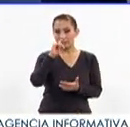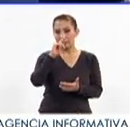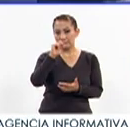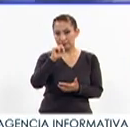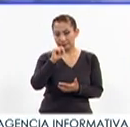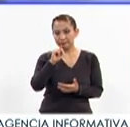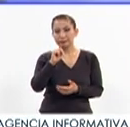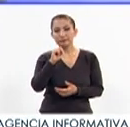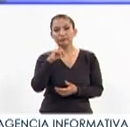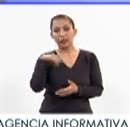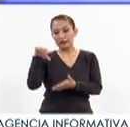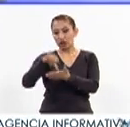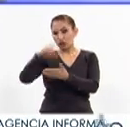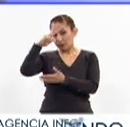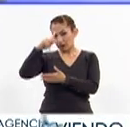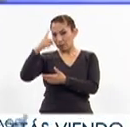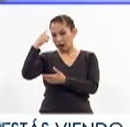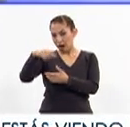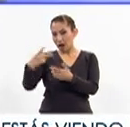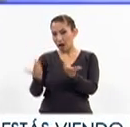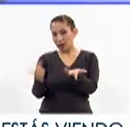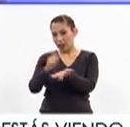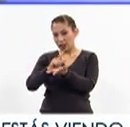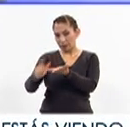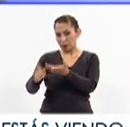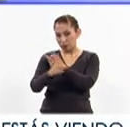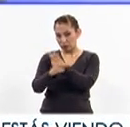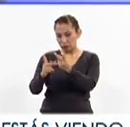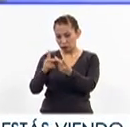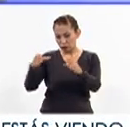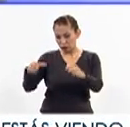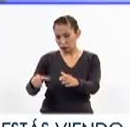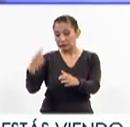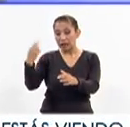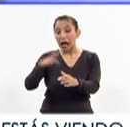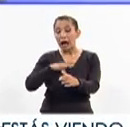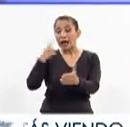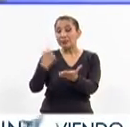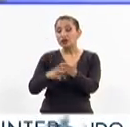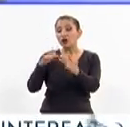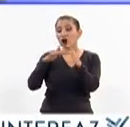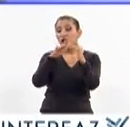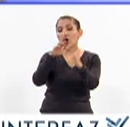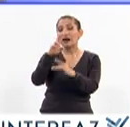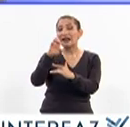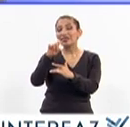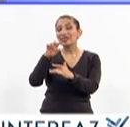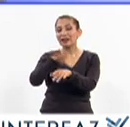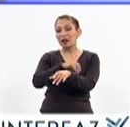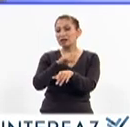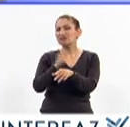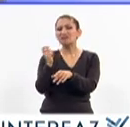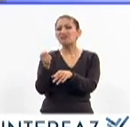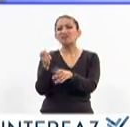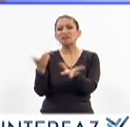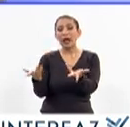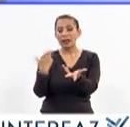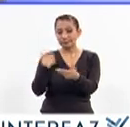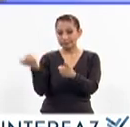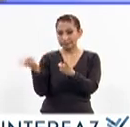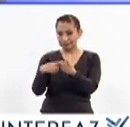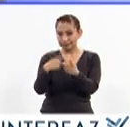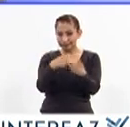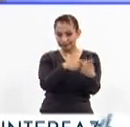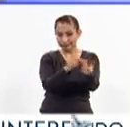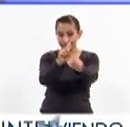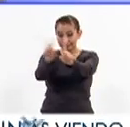Nacional, además del Centro Mexicano para la Producción Más Limpia, generamos lo que le llamamos la red de energía. Y esa red de energía está